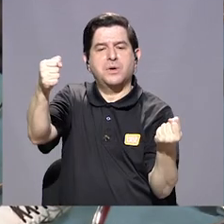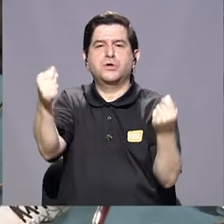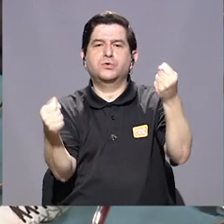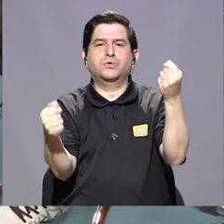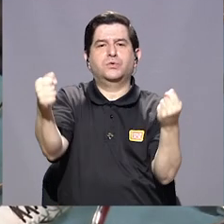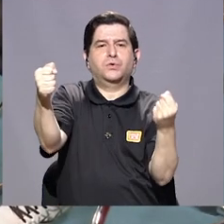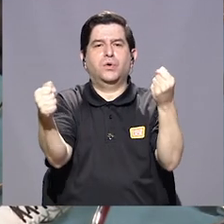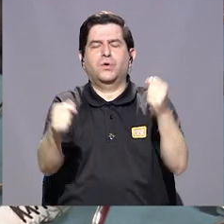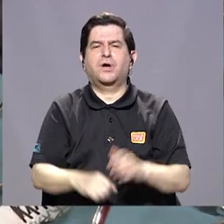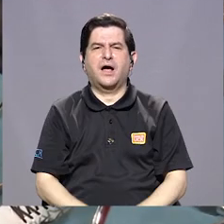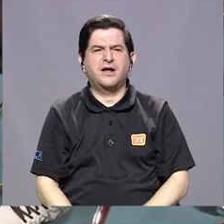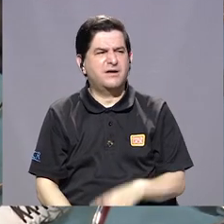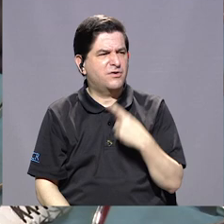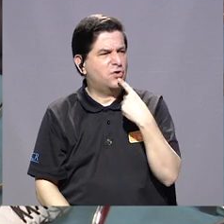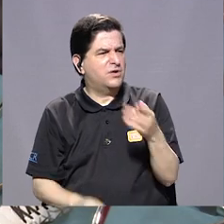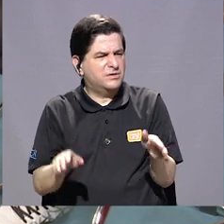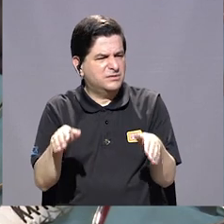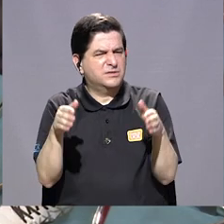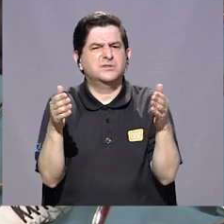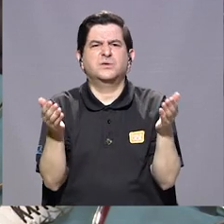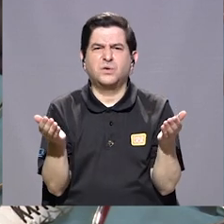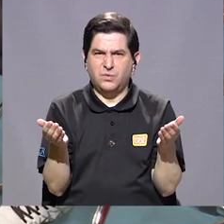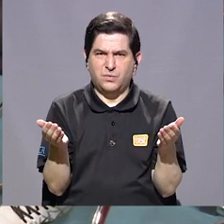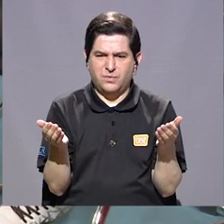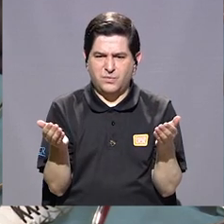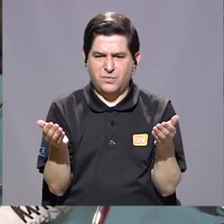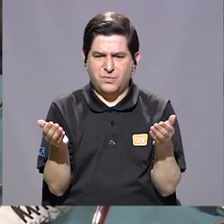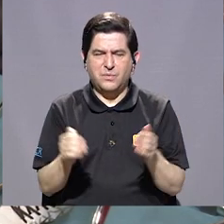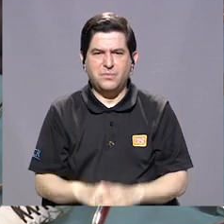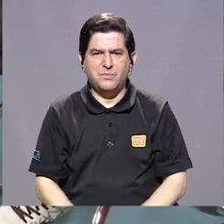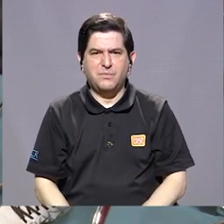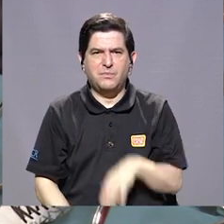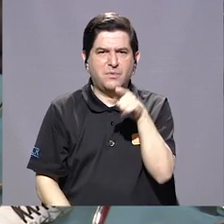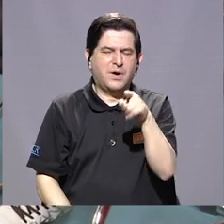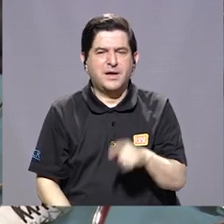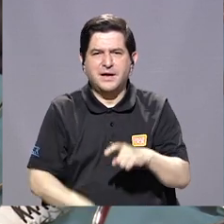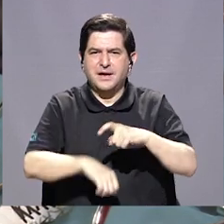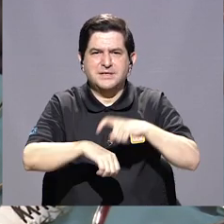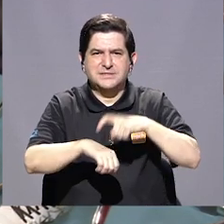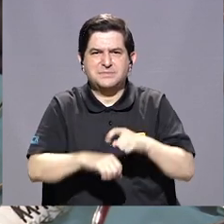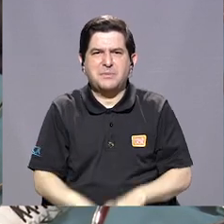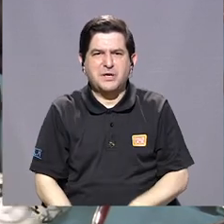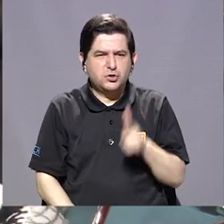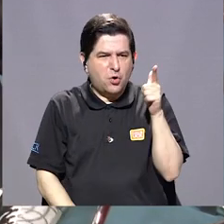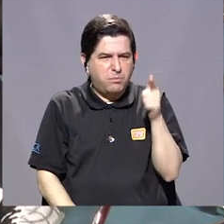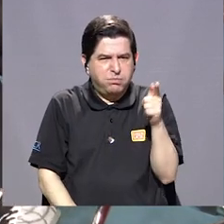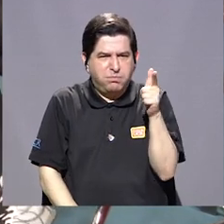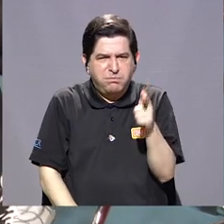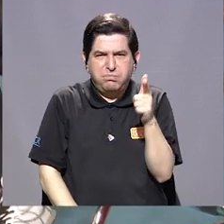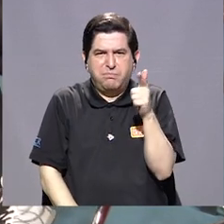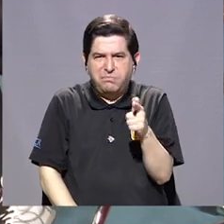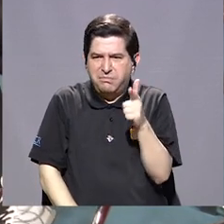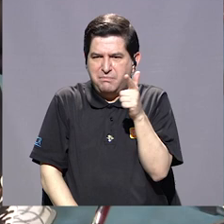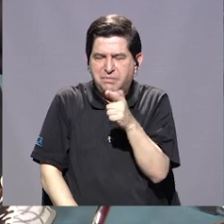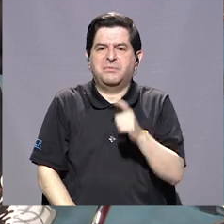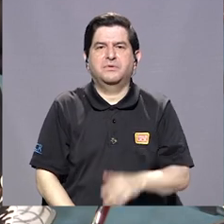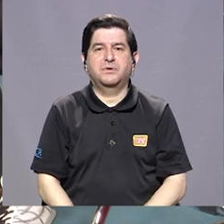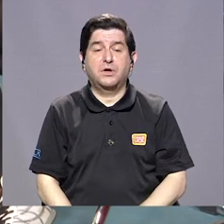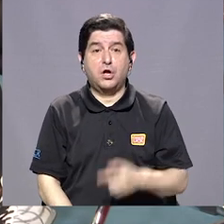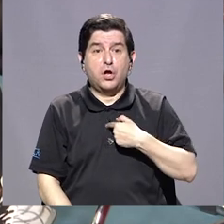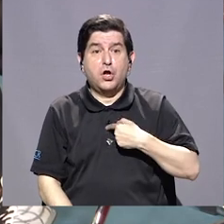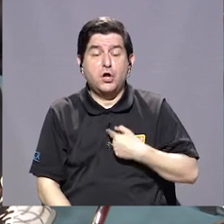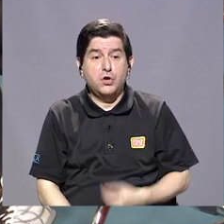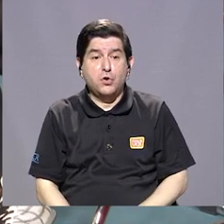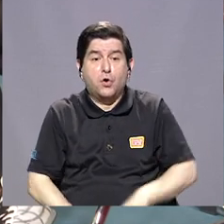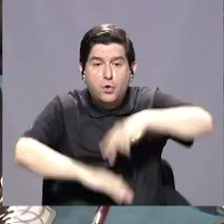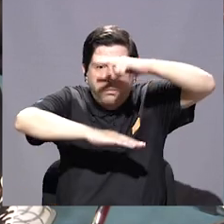haciendo ¿cómo se le dice eso? Un drive-by, Disparando. disparando. Y yo me tiré al